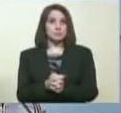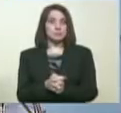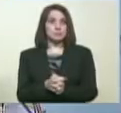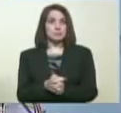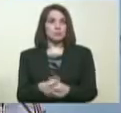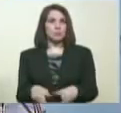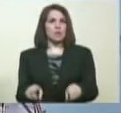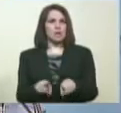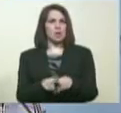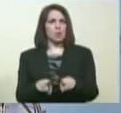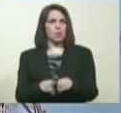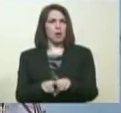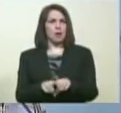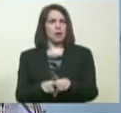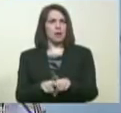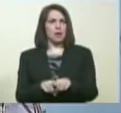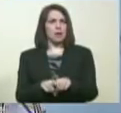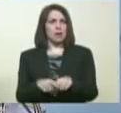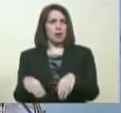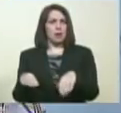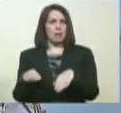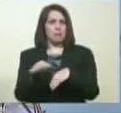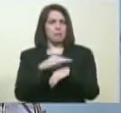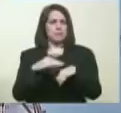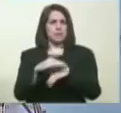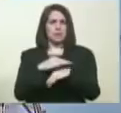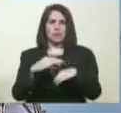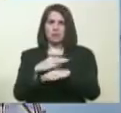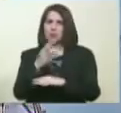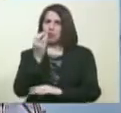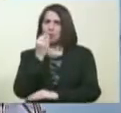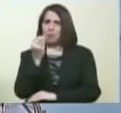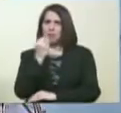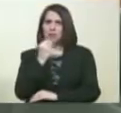el ministro general Medina de Alimentación,